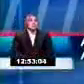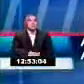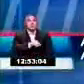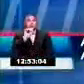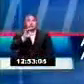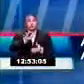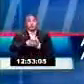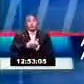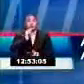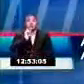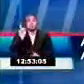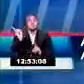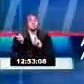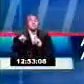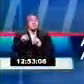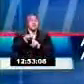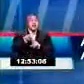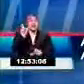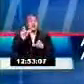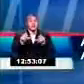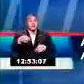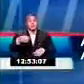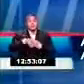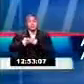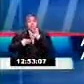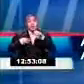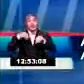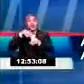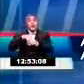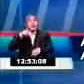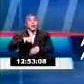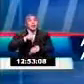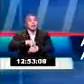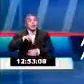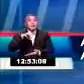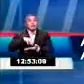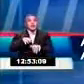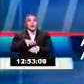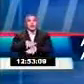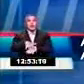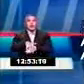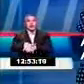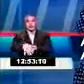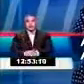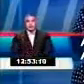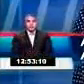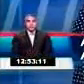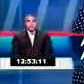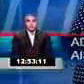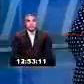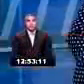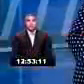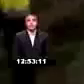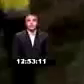conviviente, quienes fueron los primeros casos de COVID-19 en Quevedo, provincia de Los Ríos.